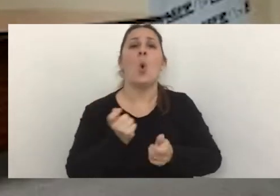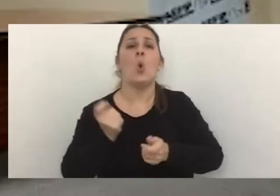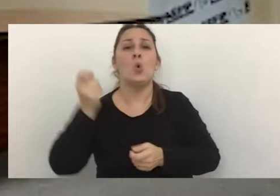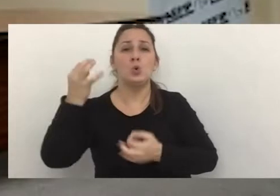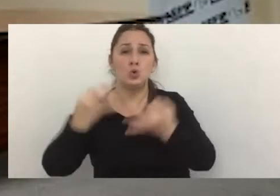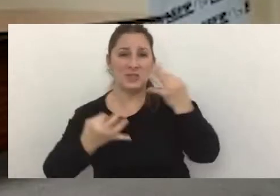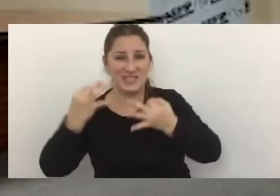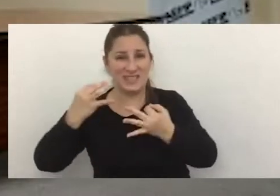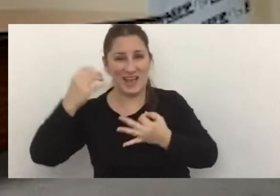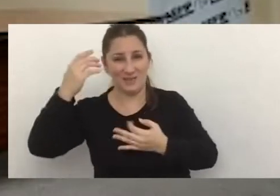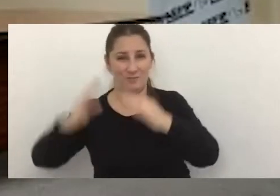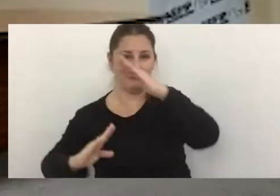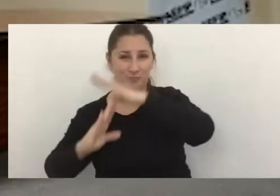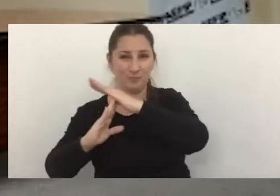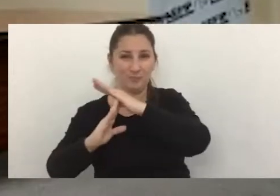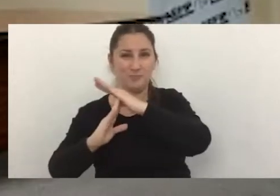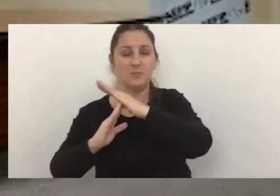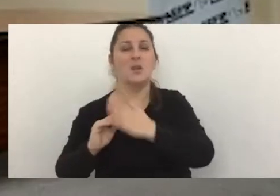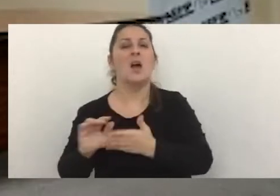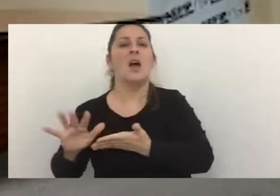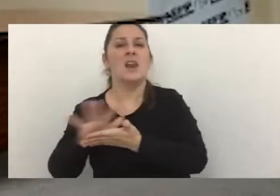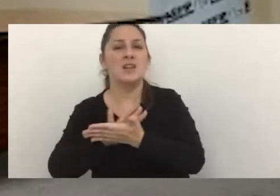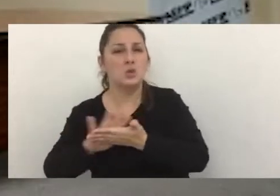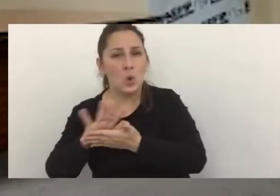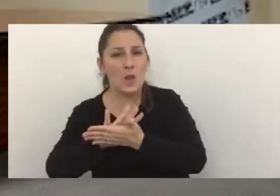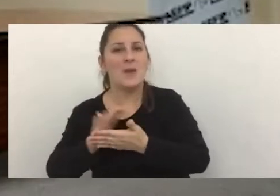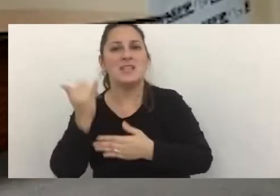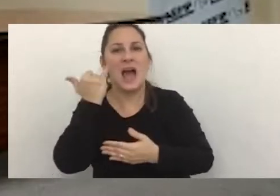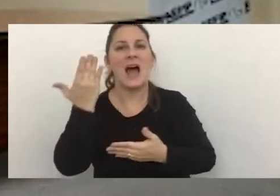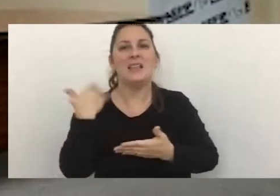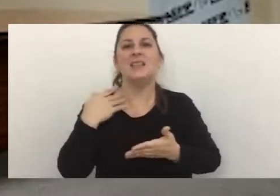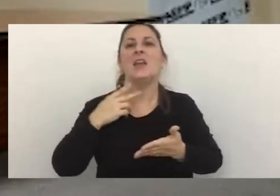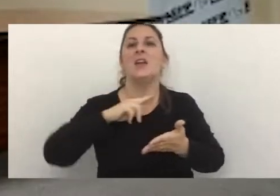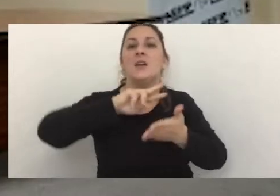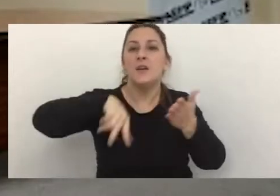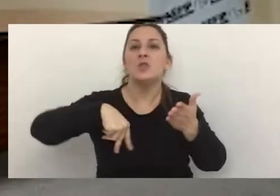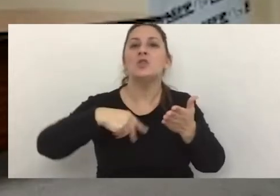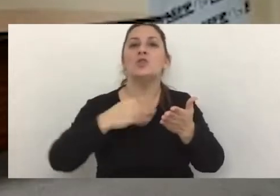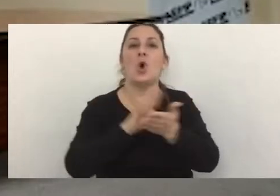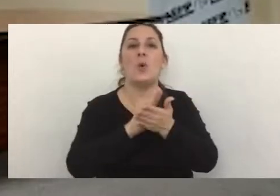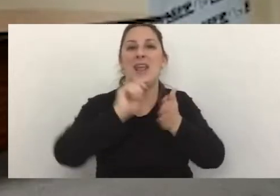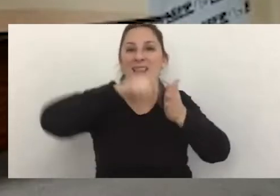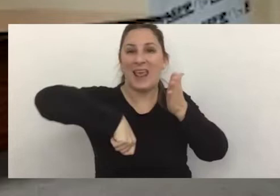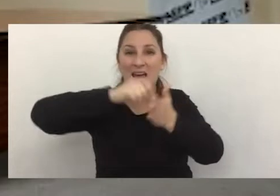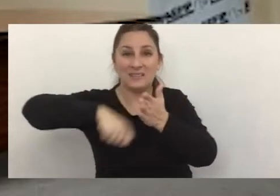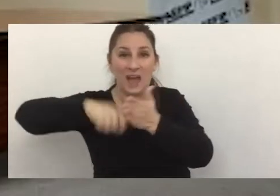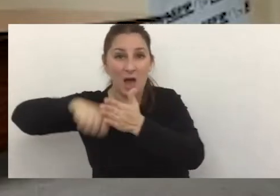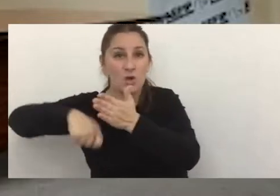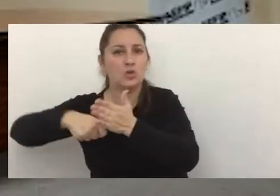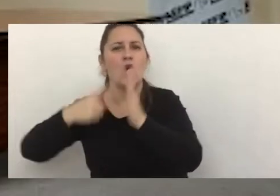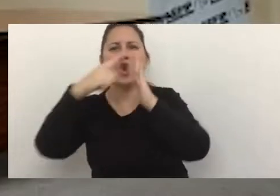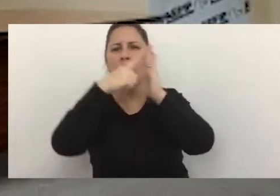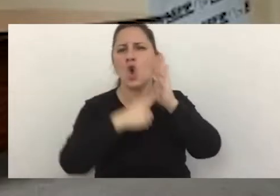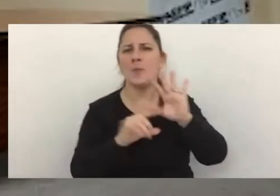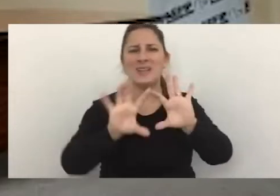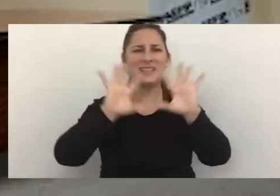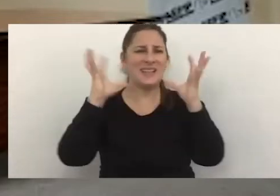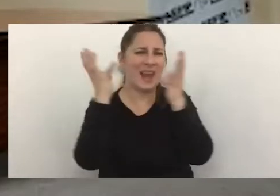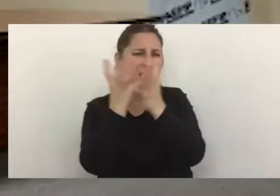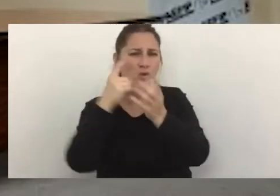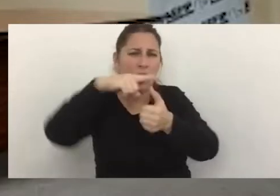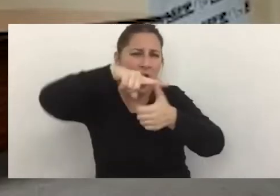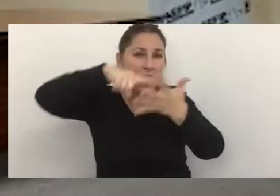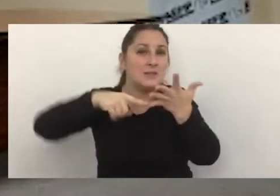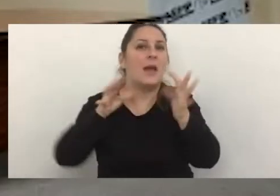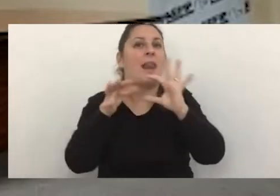resuelve que, como teníamos ratificado la Convención de Viena sobre Tratados, todas las normas internacionales de derechos